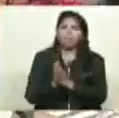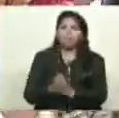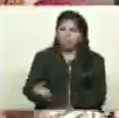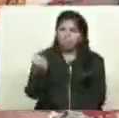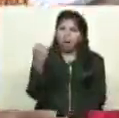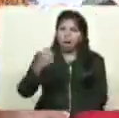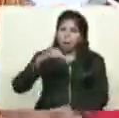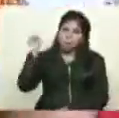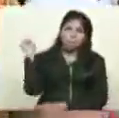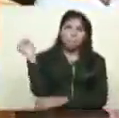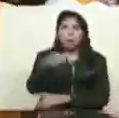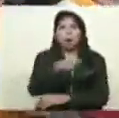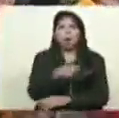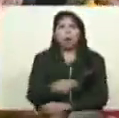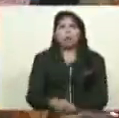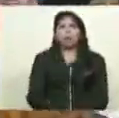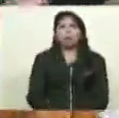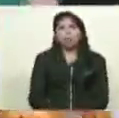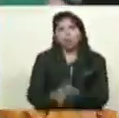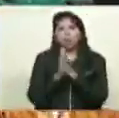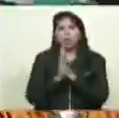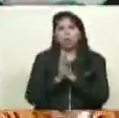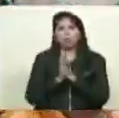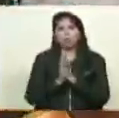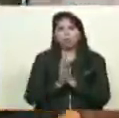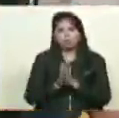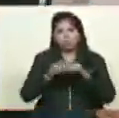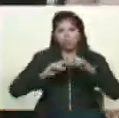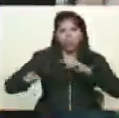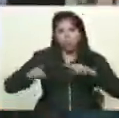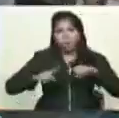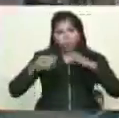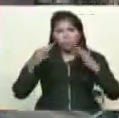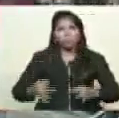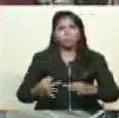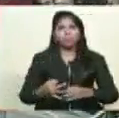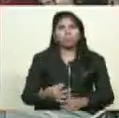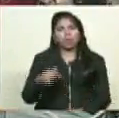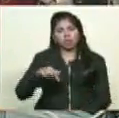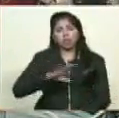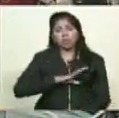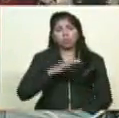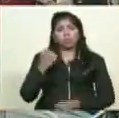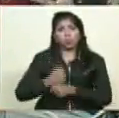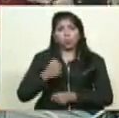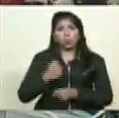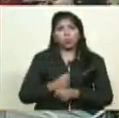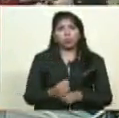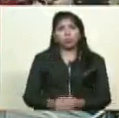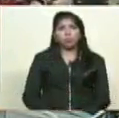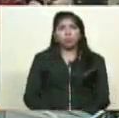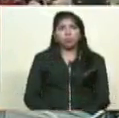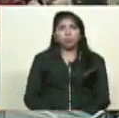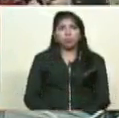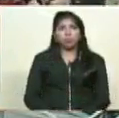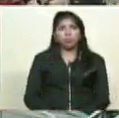presidente. Le pedimos eso de aquí de la clase obrera campesina. Le pido,